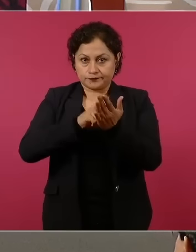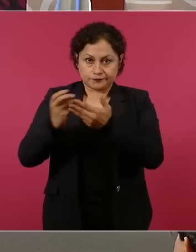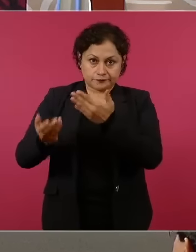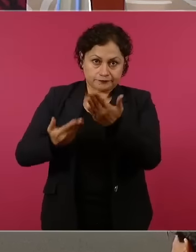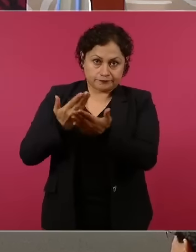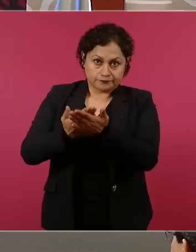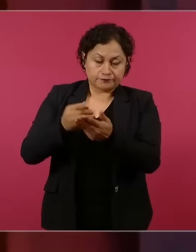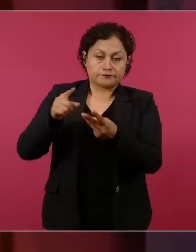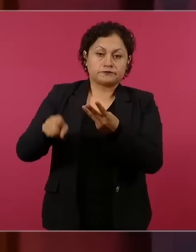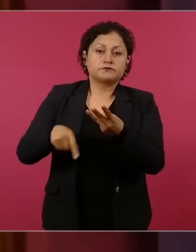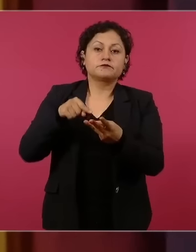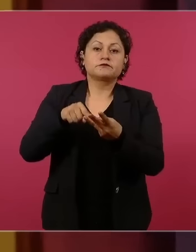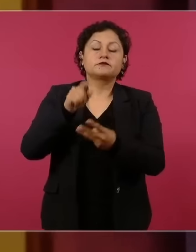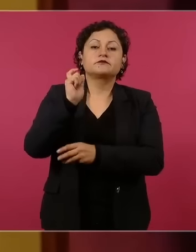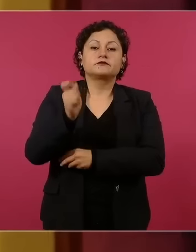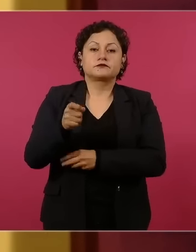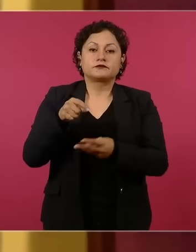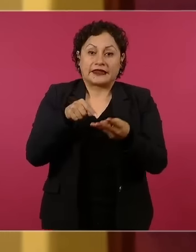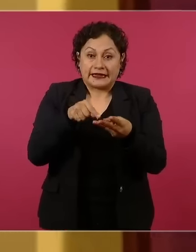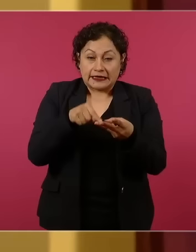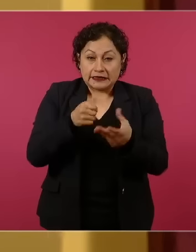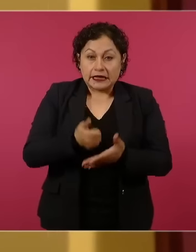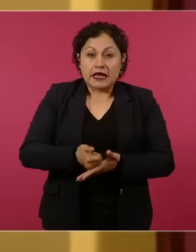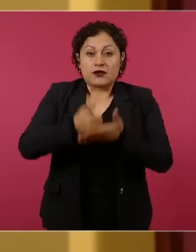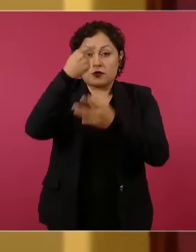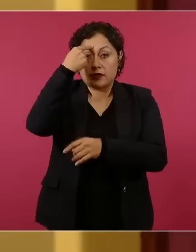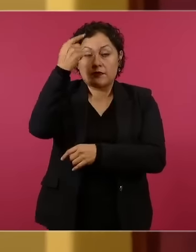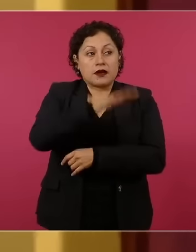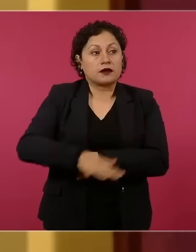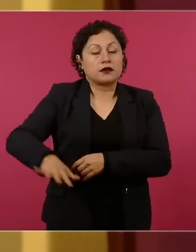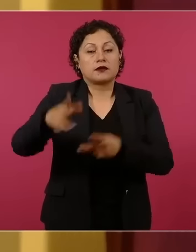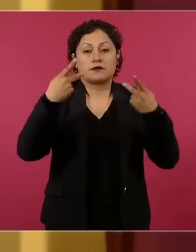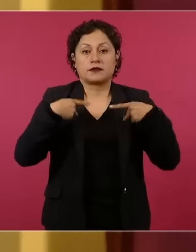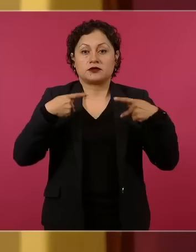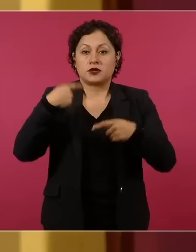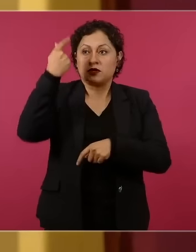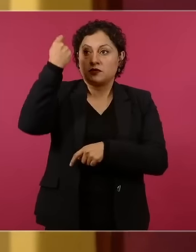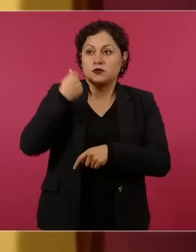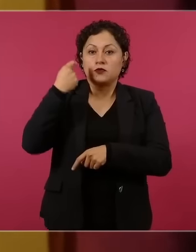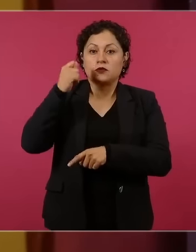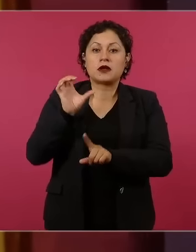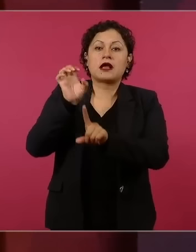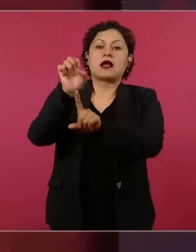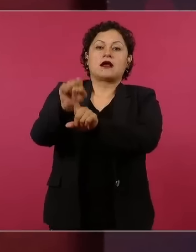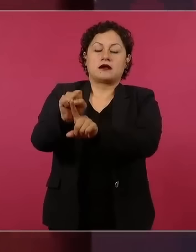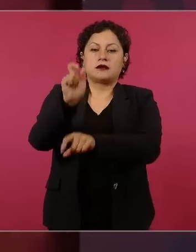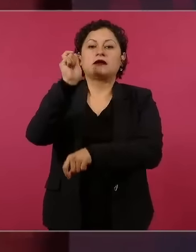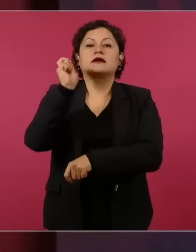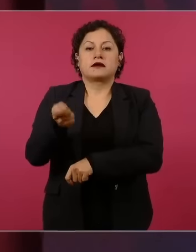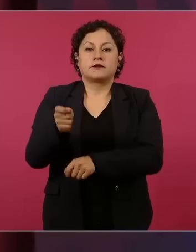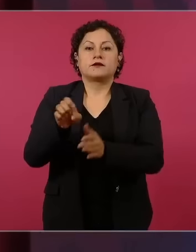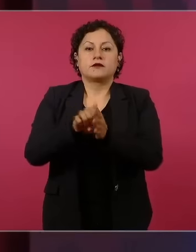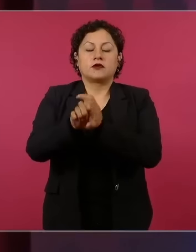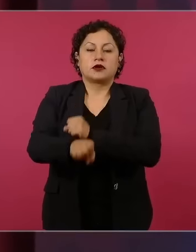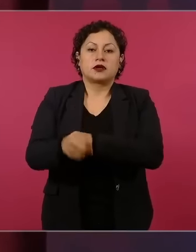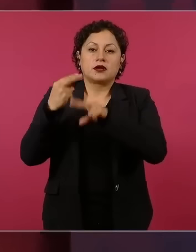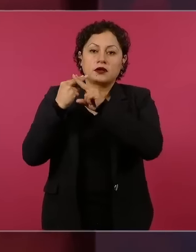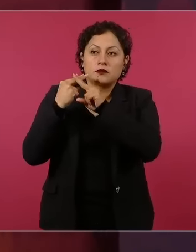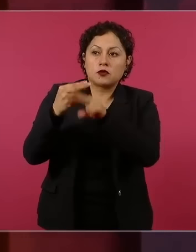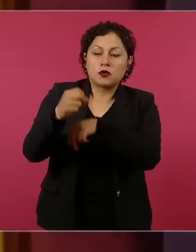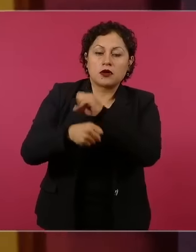que muchas más personas puedan jubilarse es bajar los años de cotización de 25 a